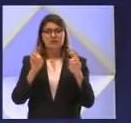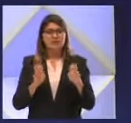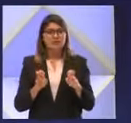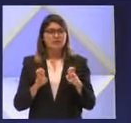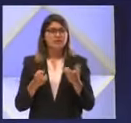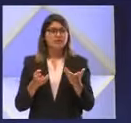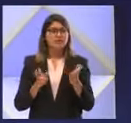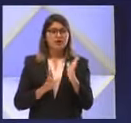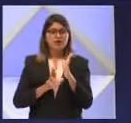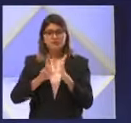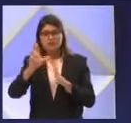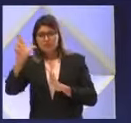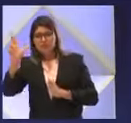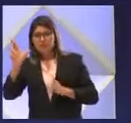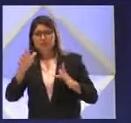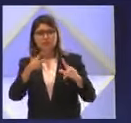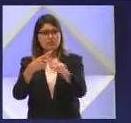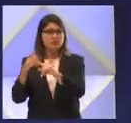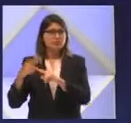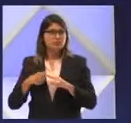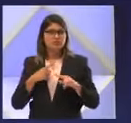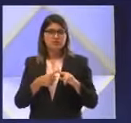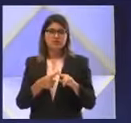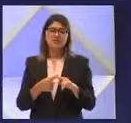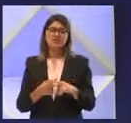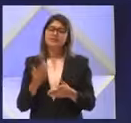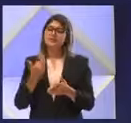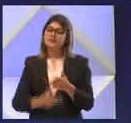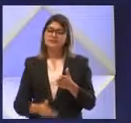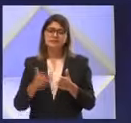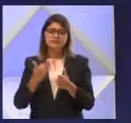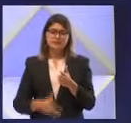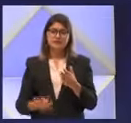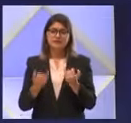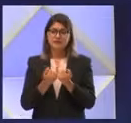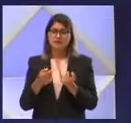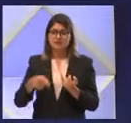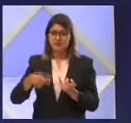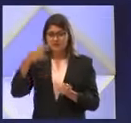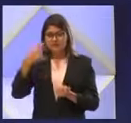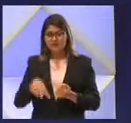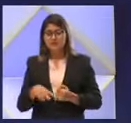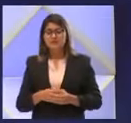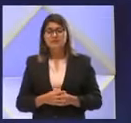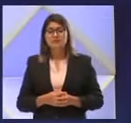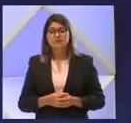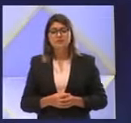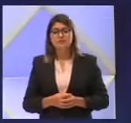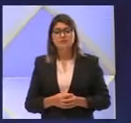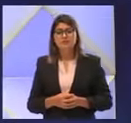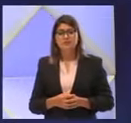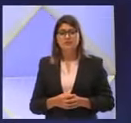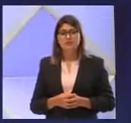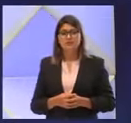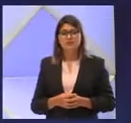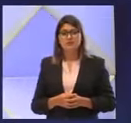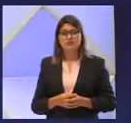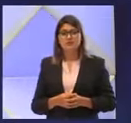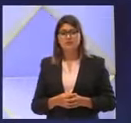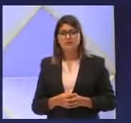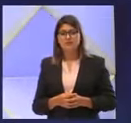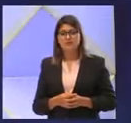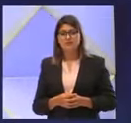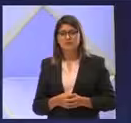el sector espacial es una prolongación del sector aeronáutico que es un caso existe en méjico adicionándole el otro pilar que es tecnologías de